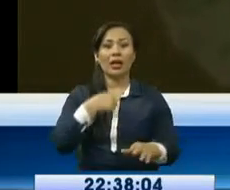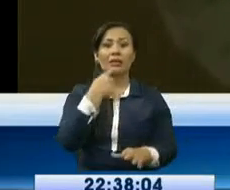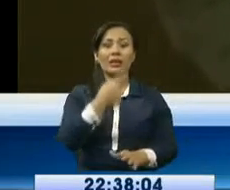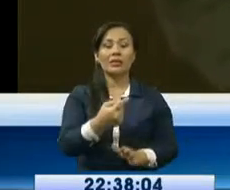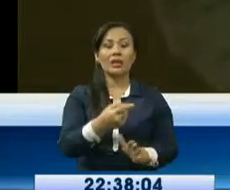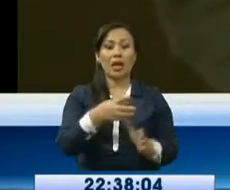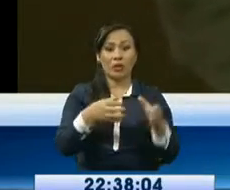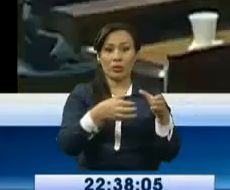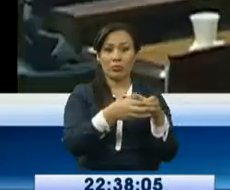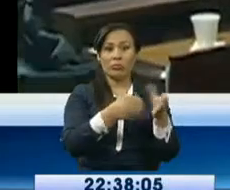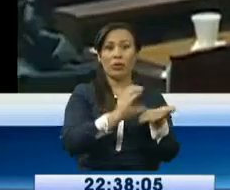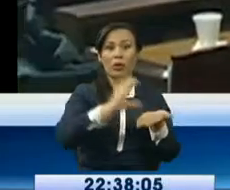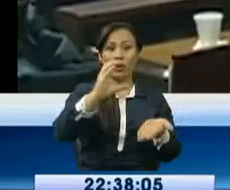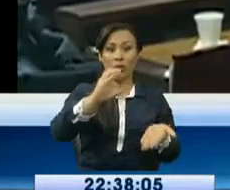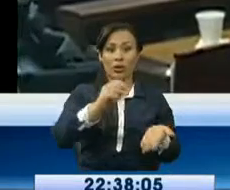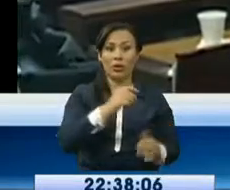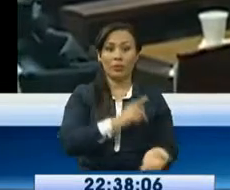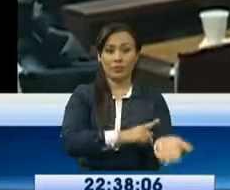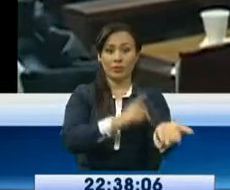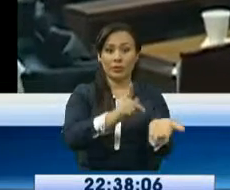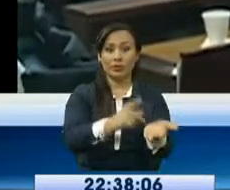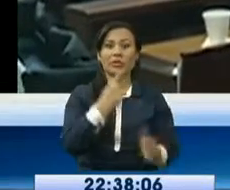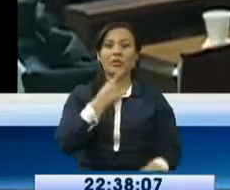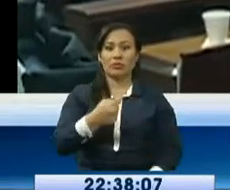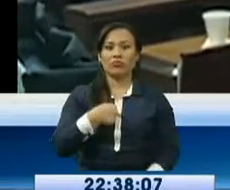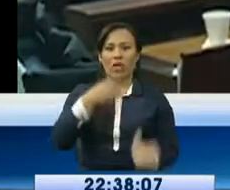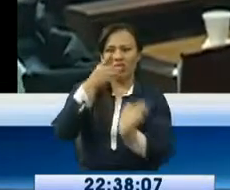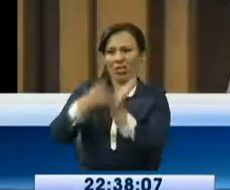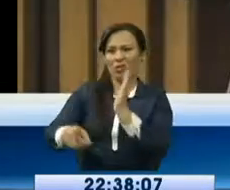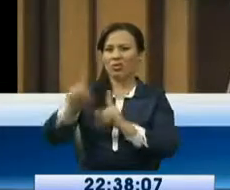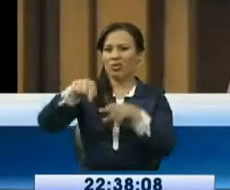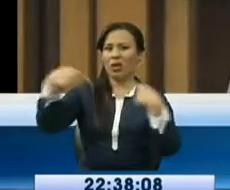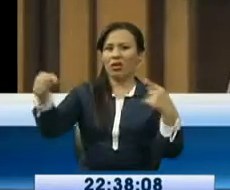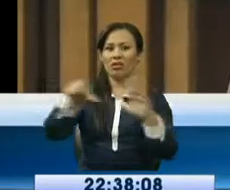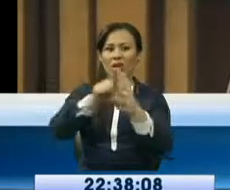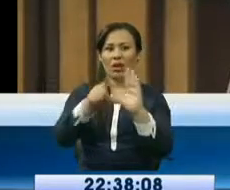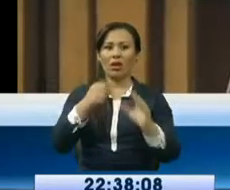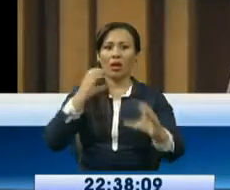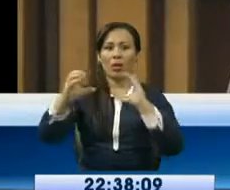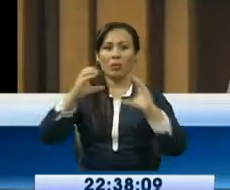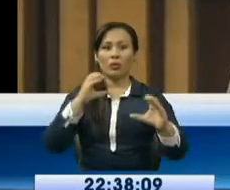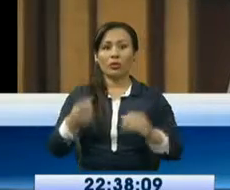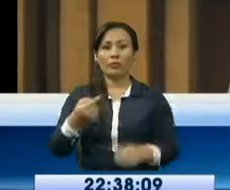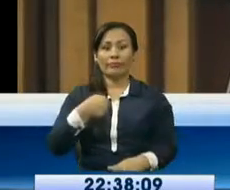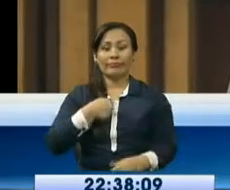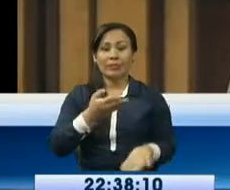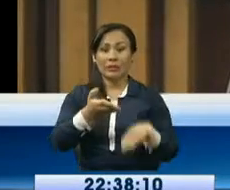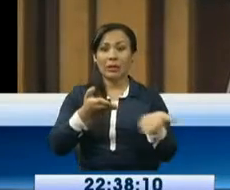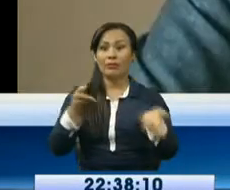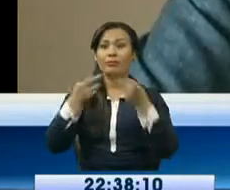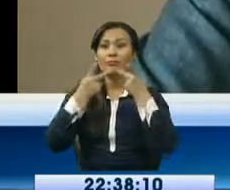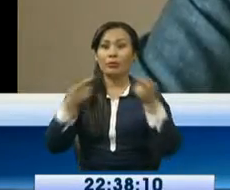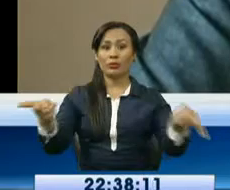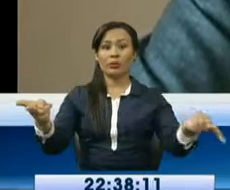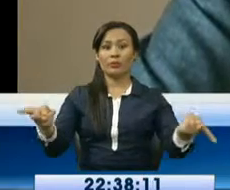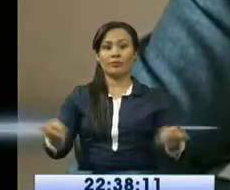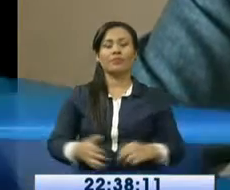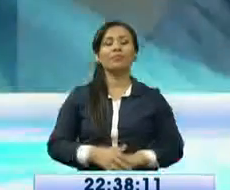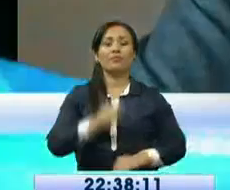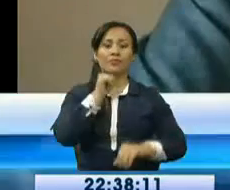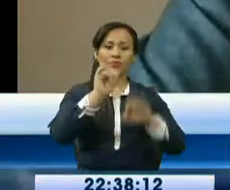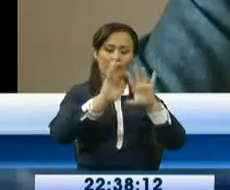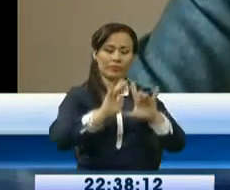demanda de inconstitucionalidad por la aprobación de las enmiendas con respecto a la comunicación como servicio público. Falta